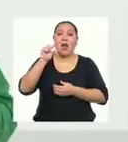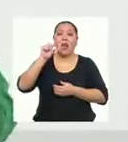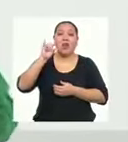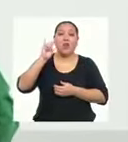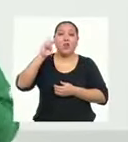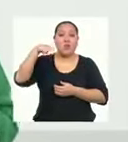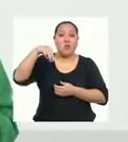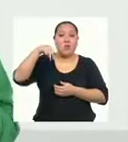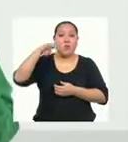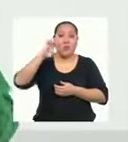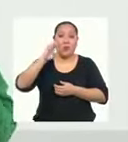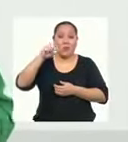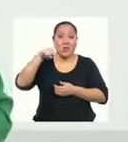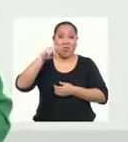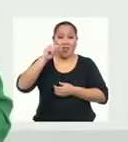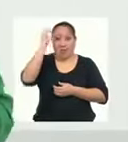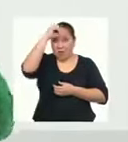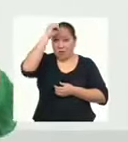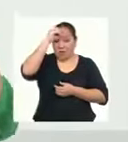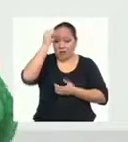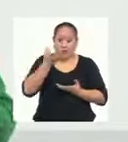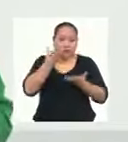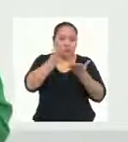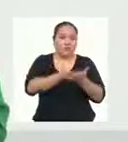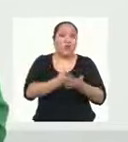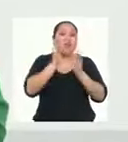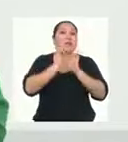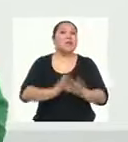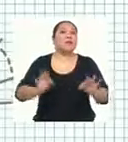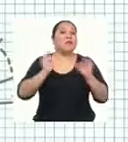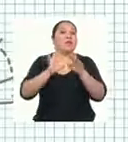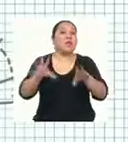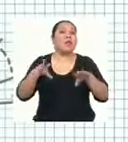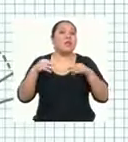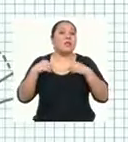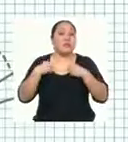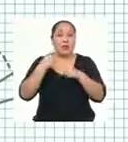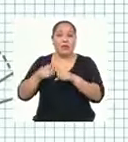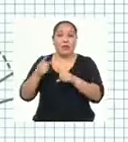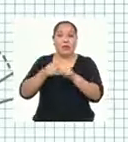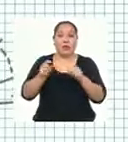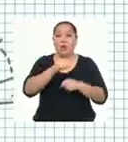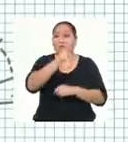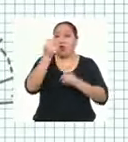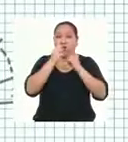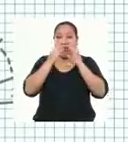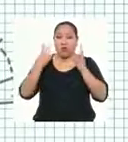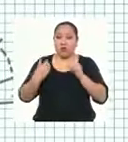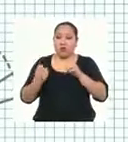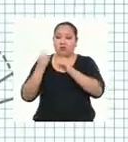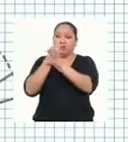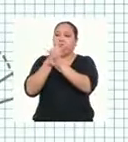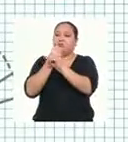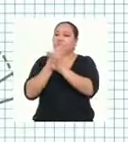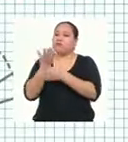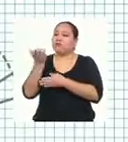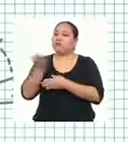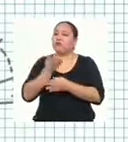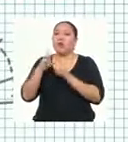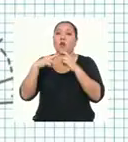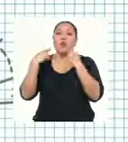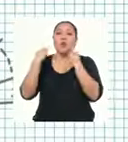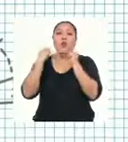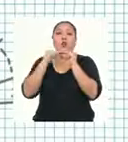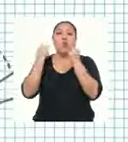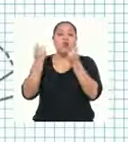opinión sobre la importancia de la aceptación de la diversidad. El otro día me reuní por videollamada con mi